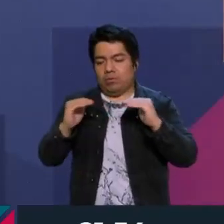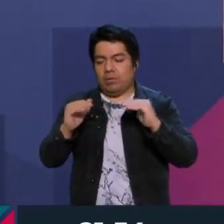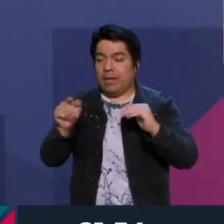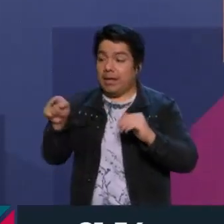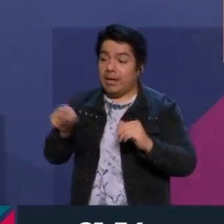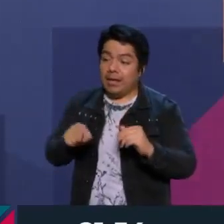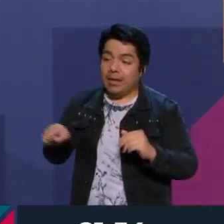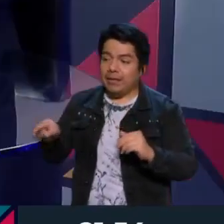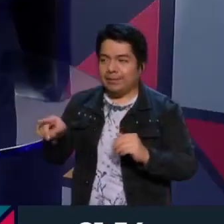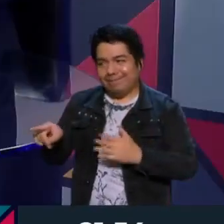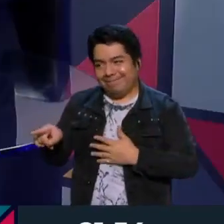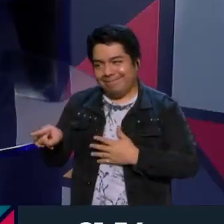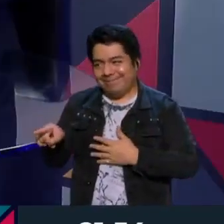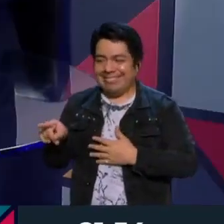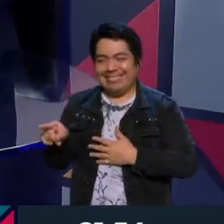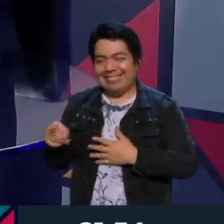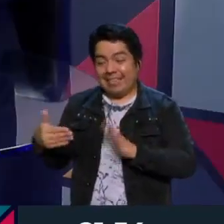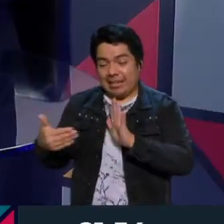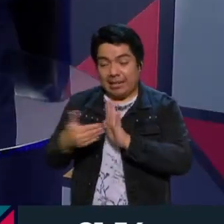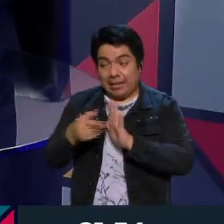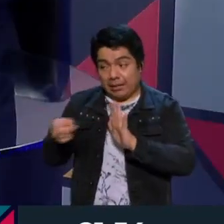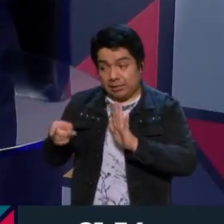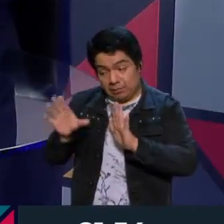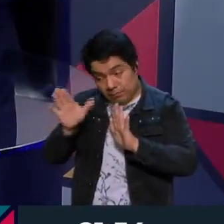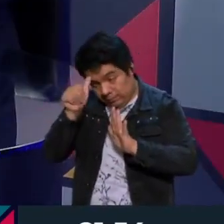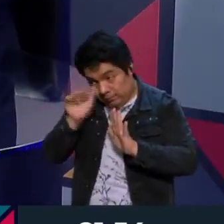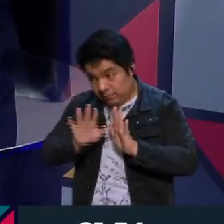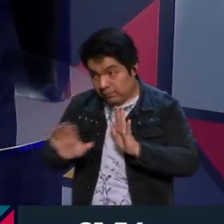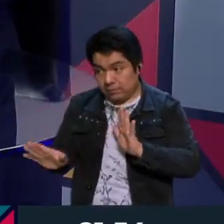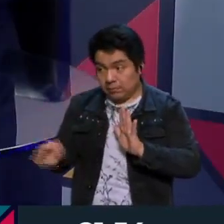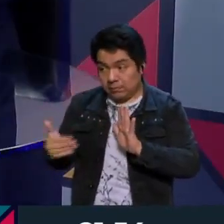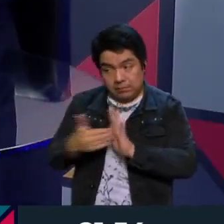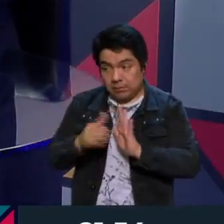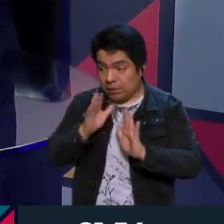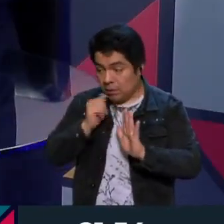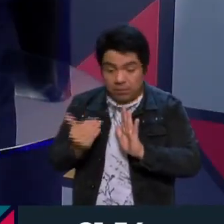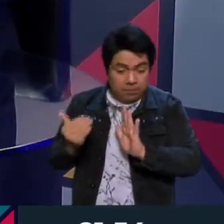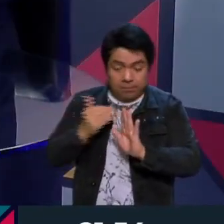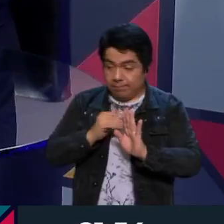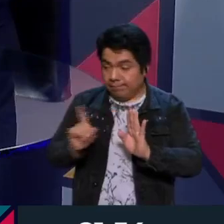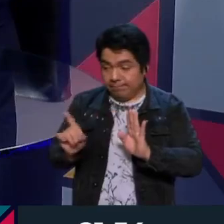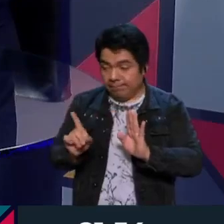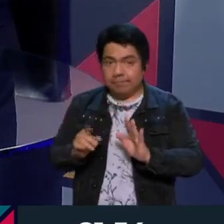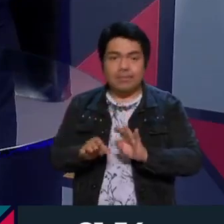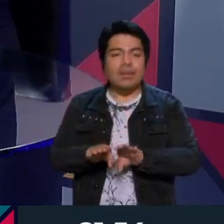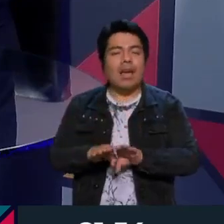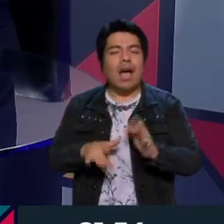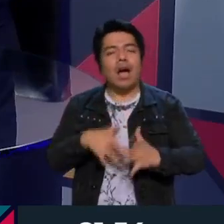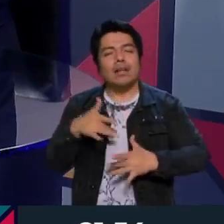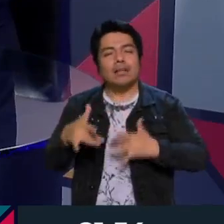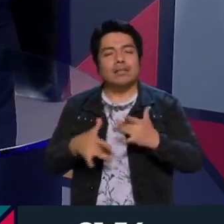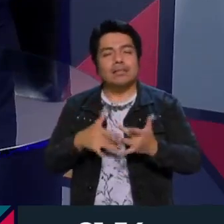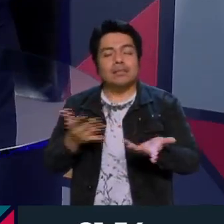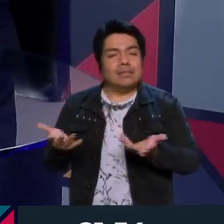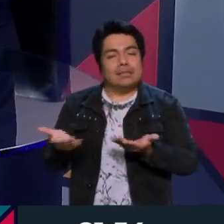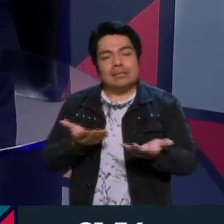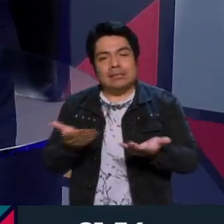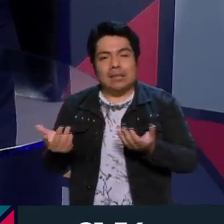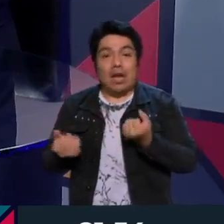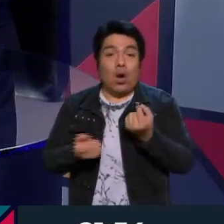que hay límites, aún reconociendo la asimetría, creo que le abona en positivo, al revés de lo que